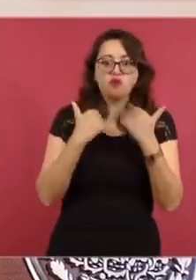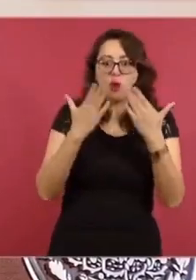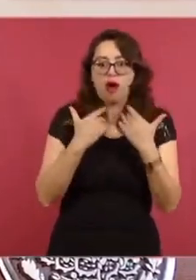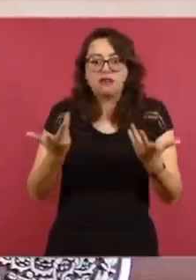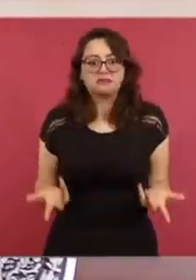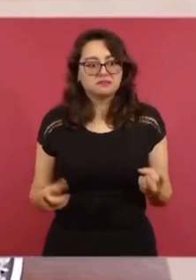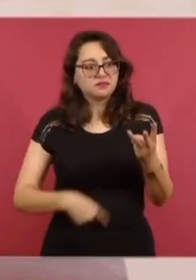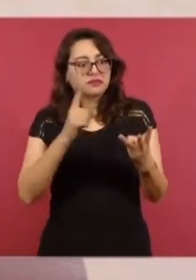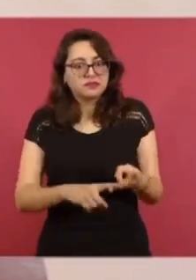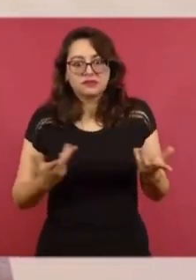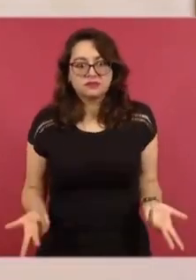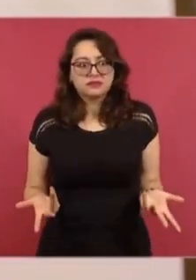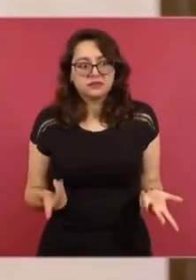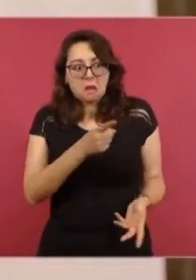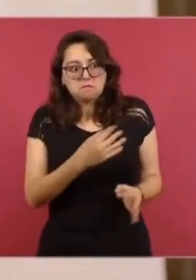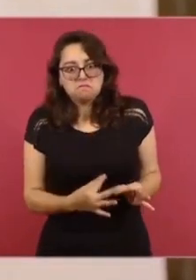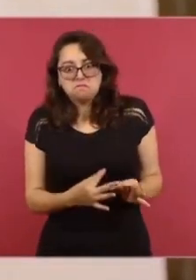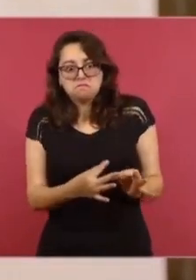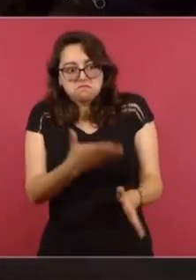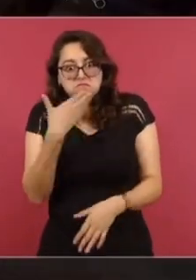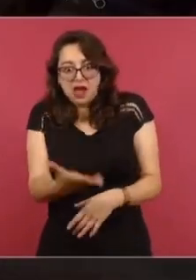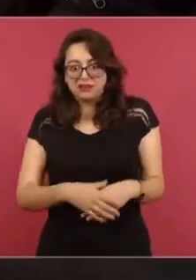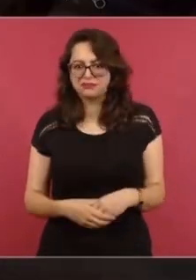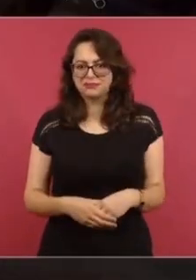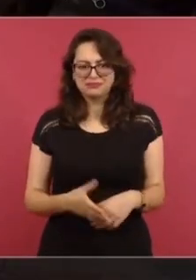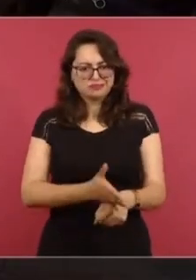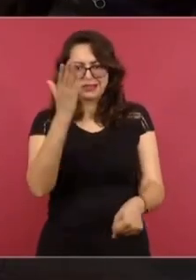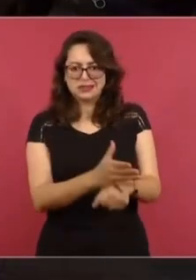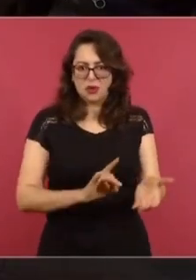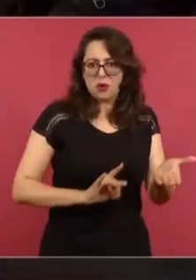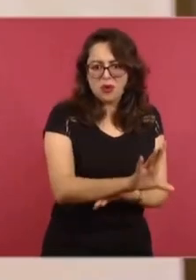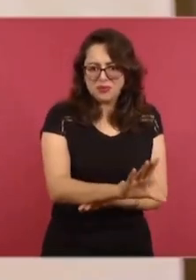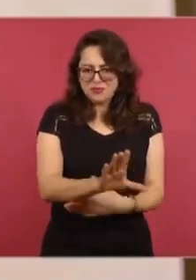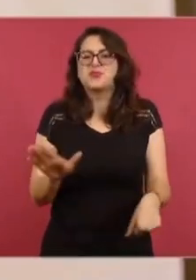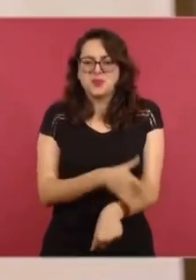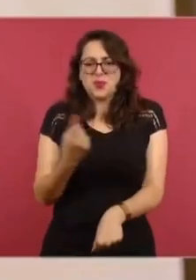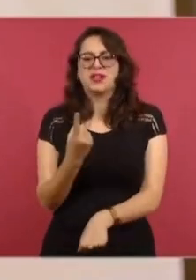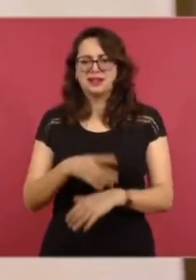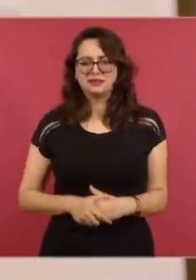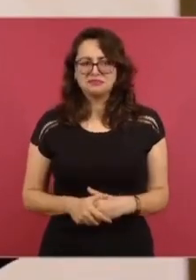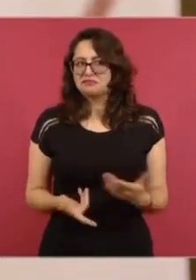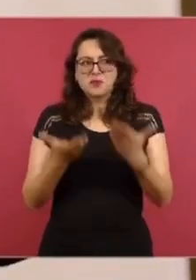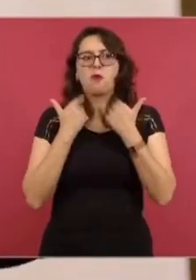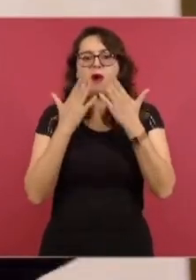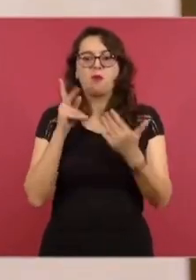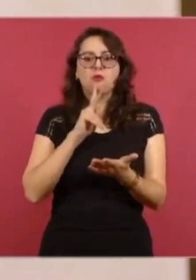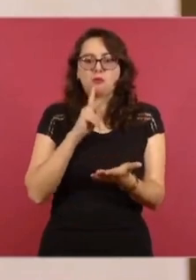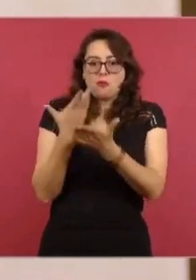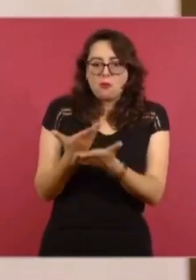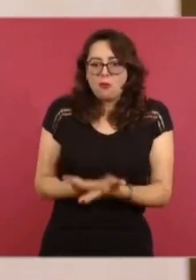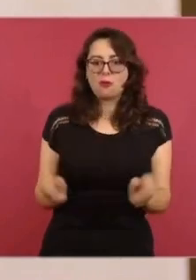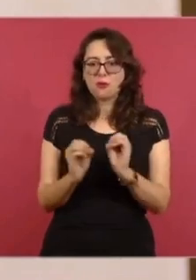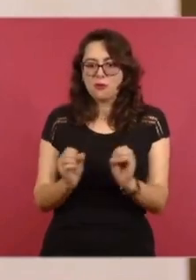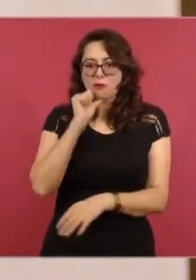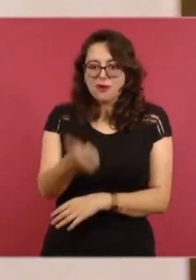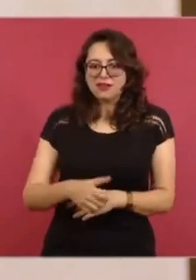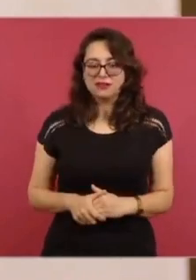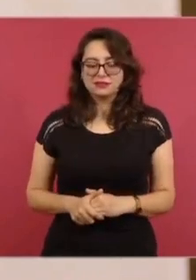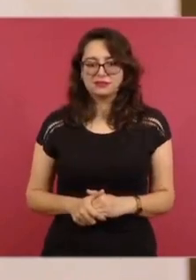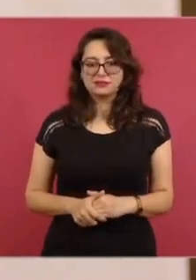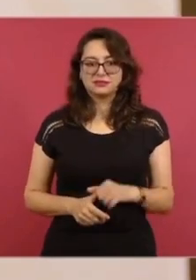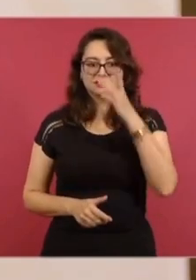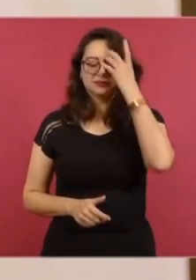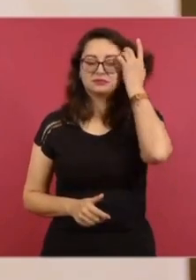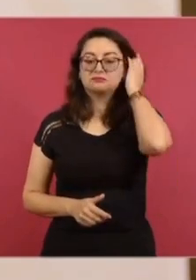tiempo hay cuestionamientos y denuncias. Pues lo hacen conmigo. O sea, no han presentado denuncias por